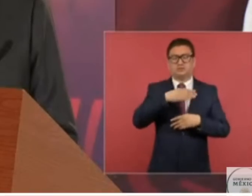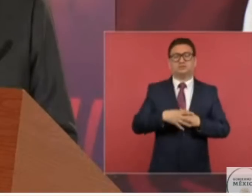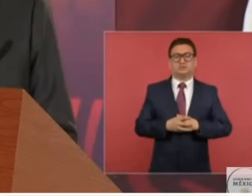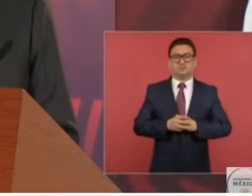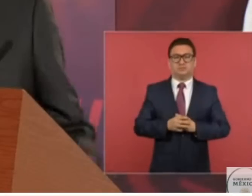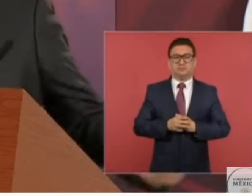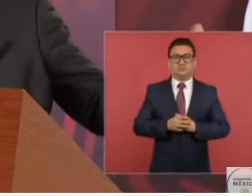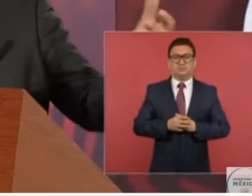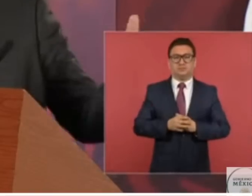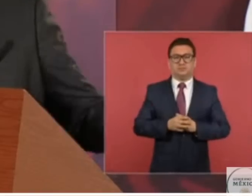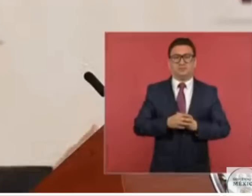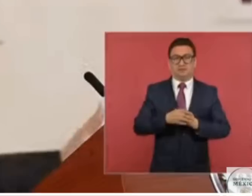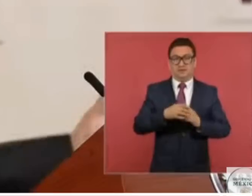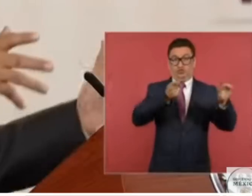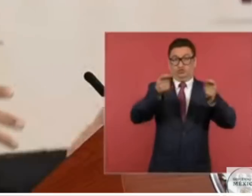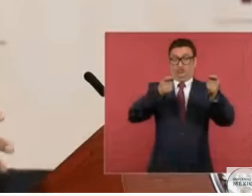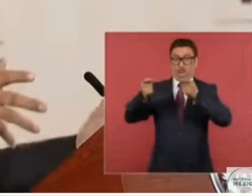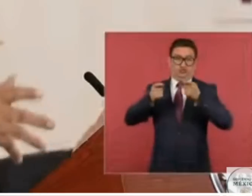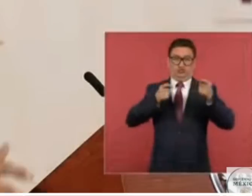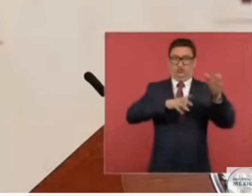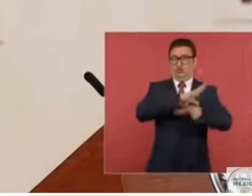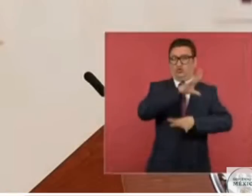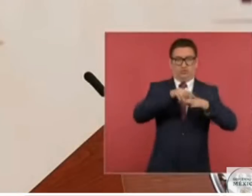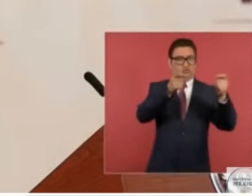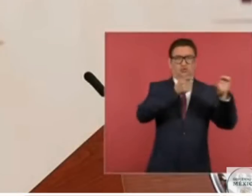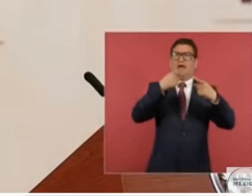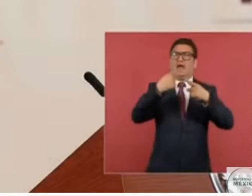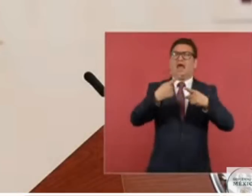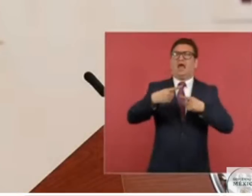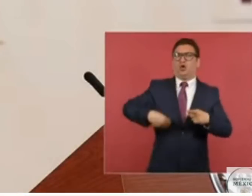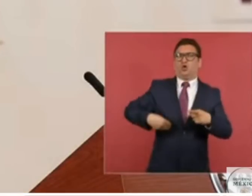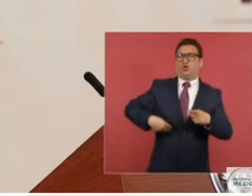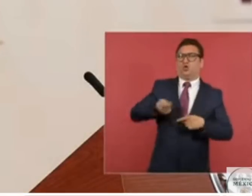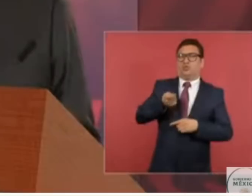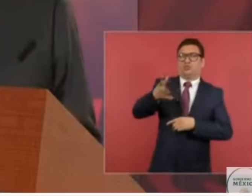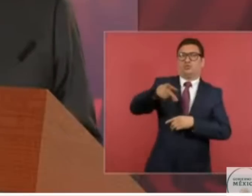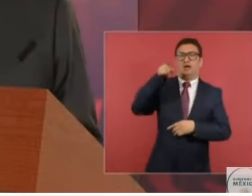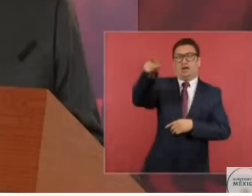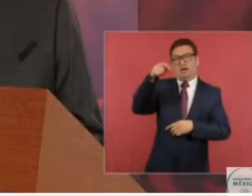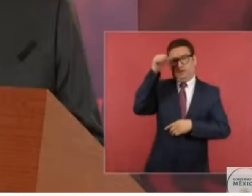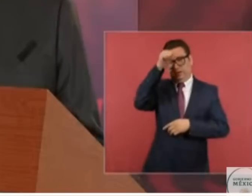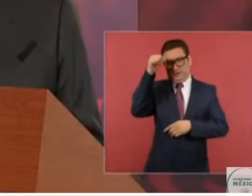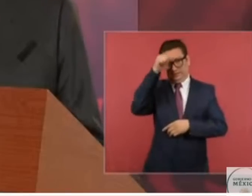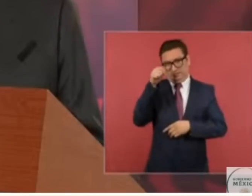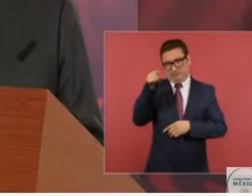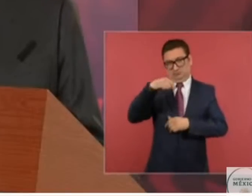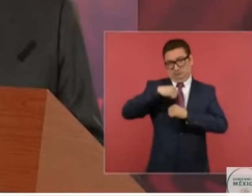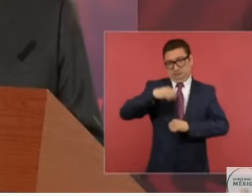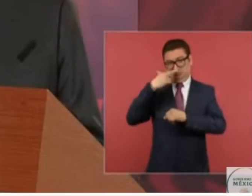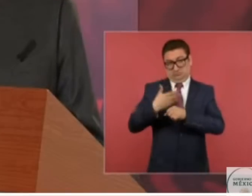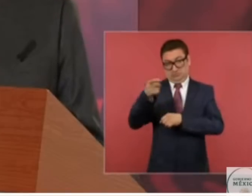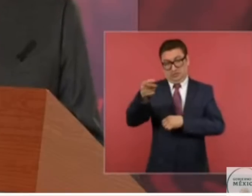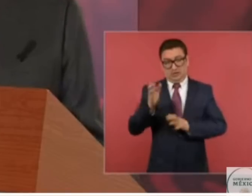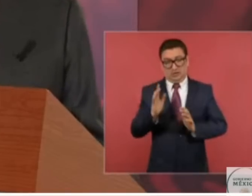Tenían todo ese control y le echaron la culpa al arzobispo de entonces. Y el